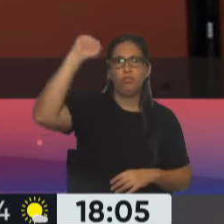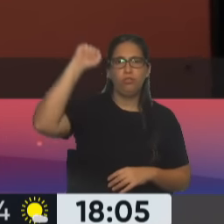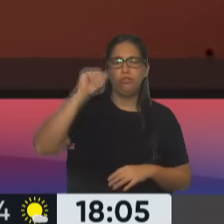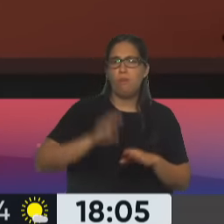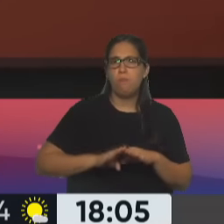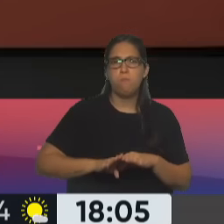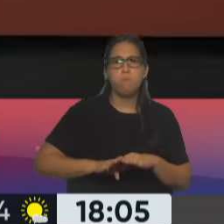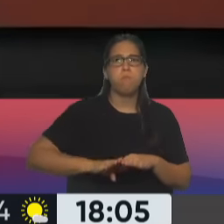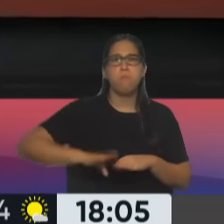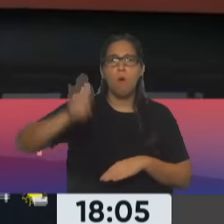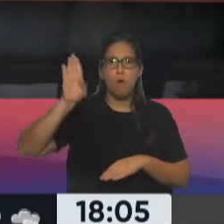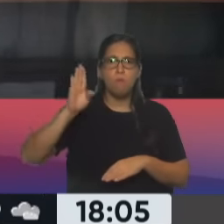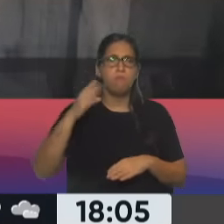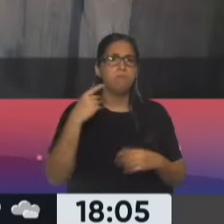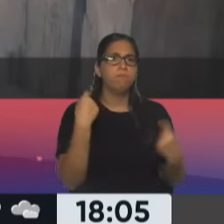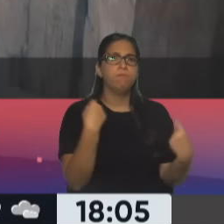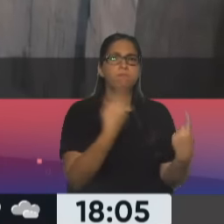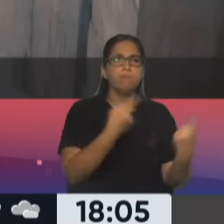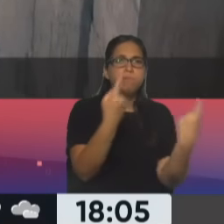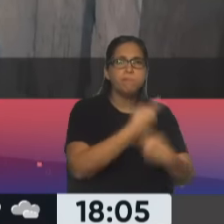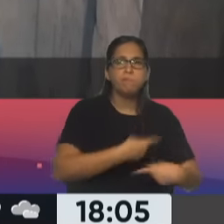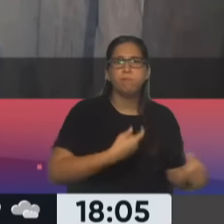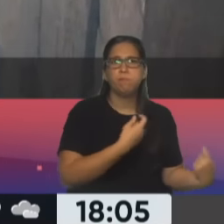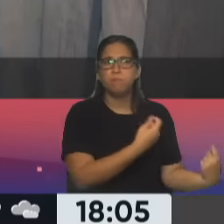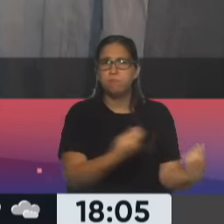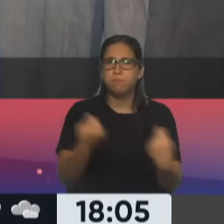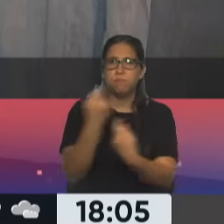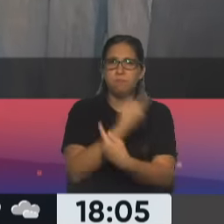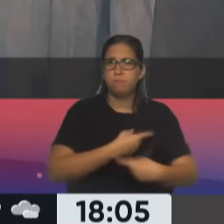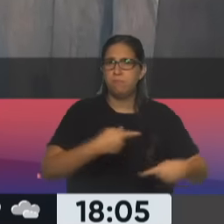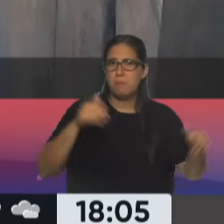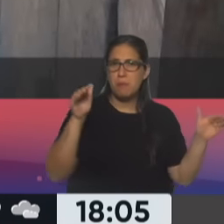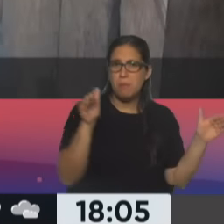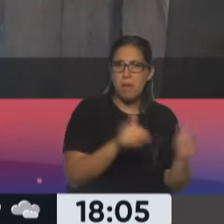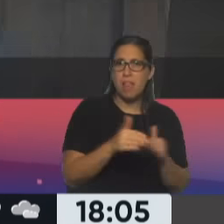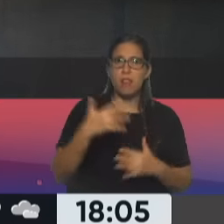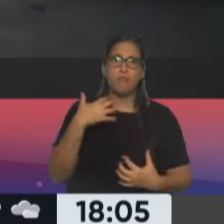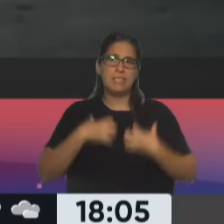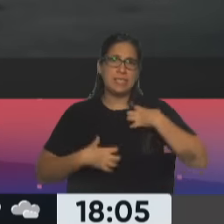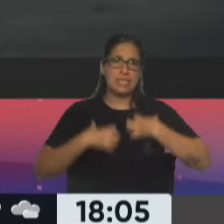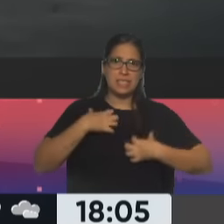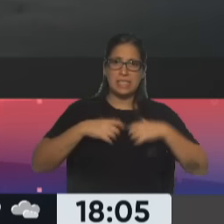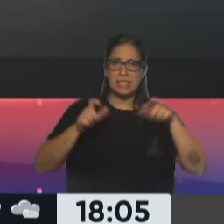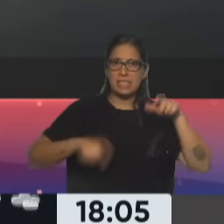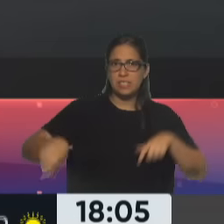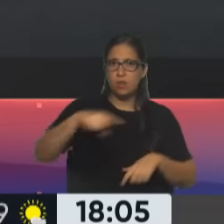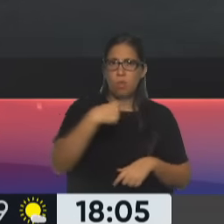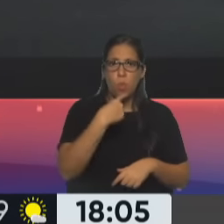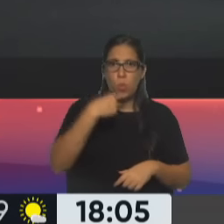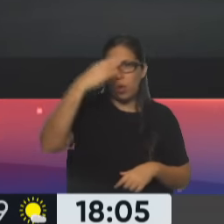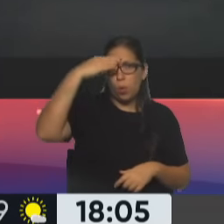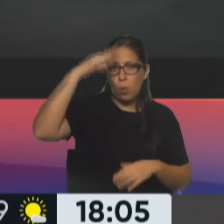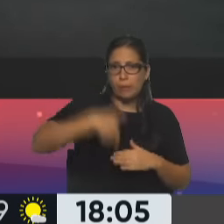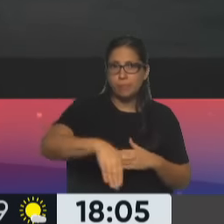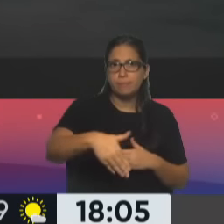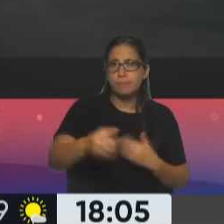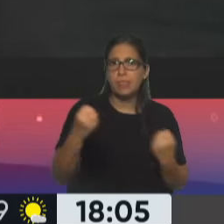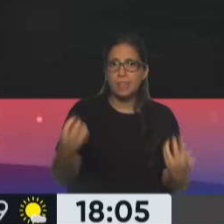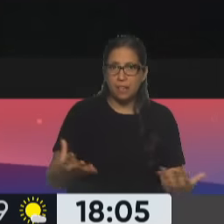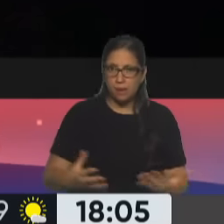provoca desabastecimiento y malestar social, generando incertidumbre sobre el futuro del país. En